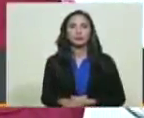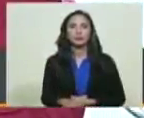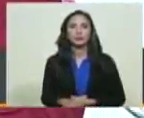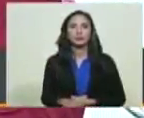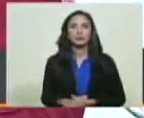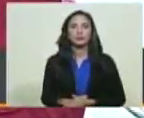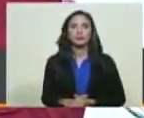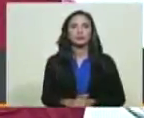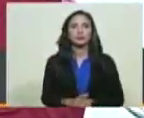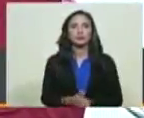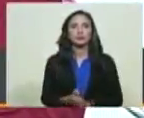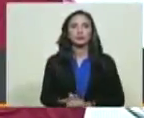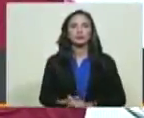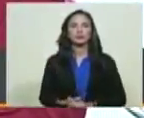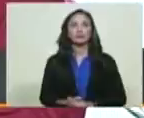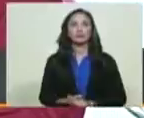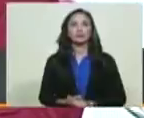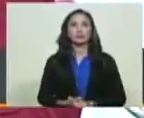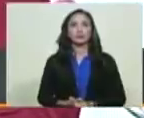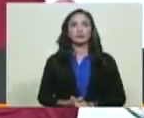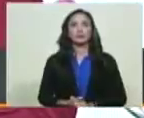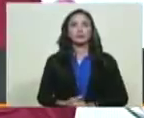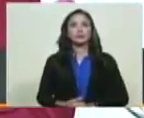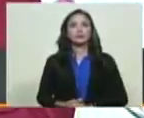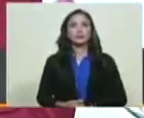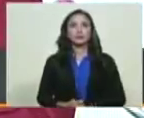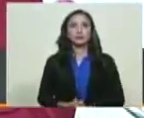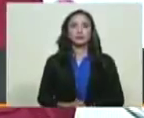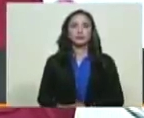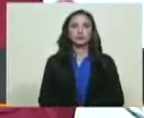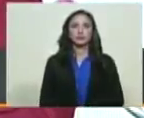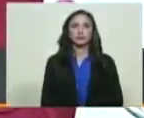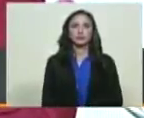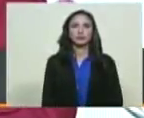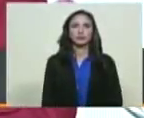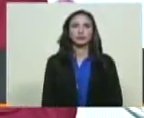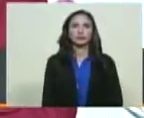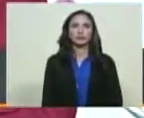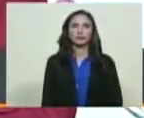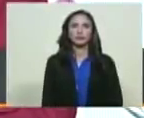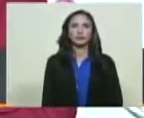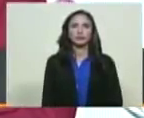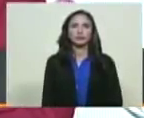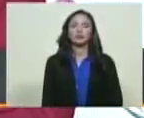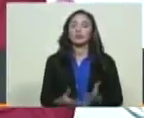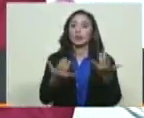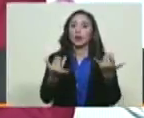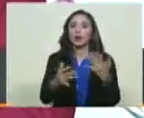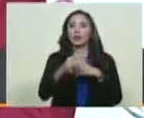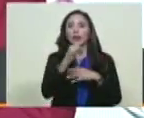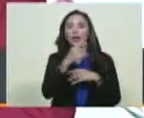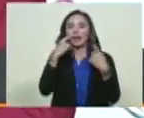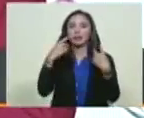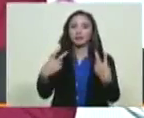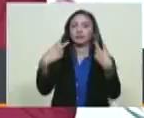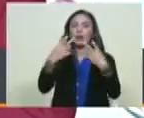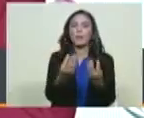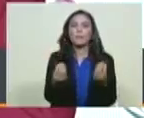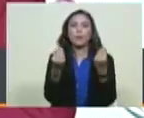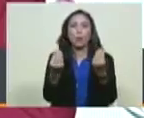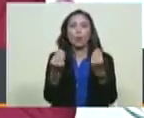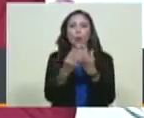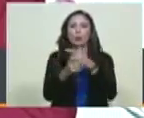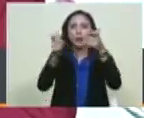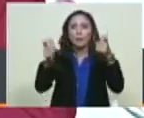se puede no no no no tiene ser transmisión pero nos ven miles de miles de